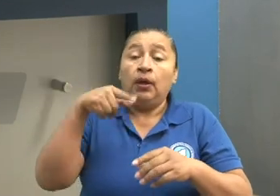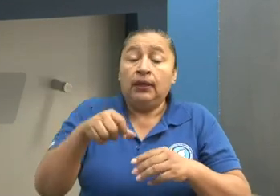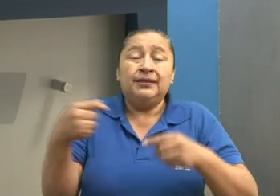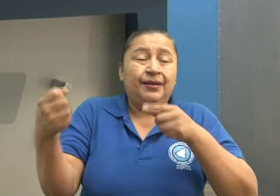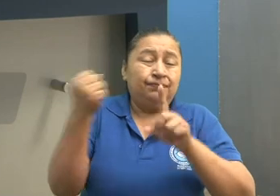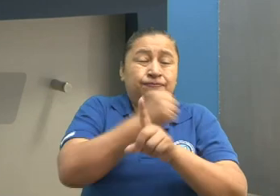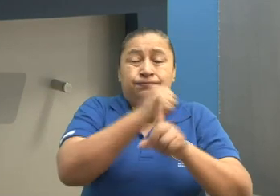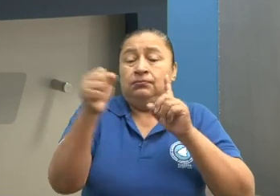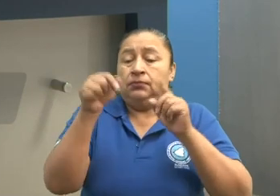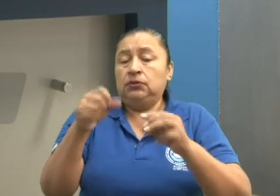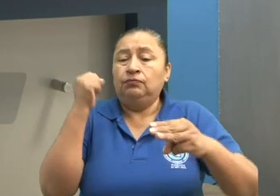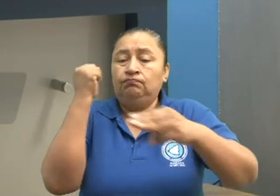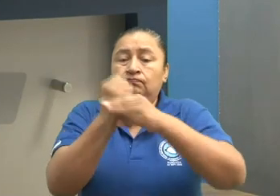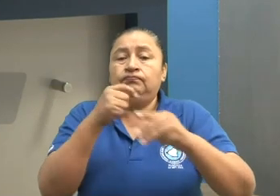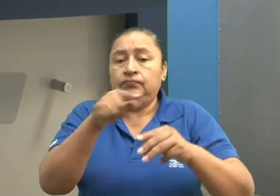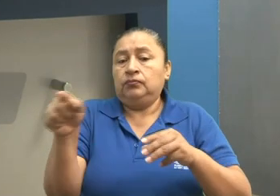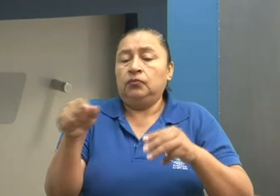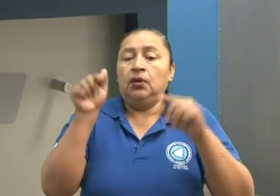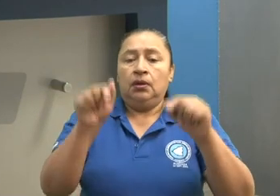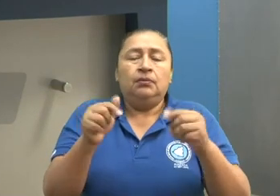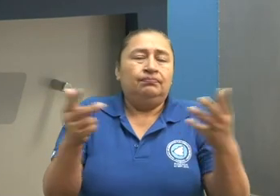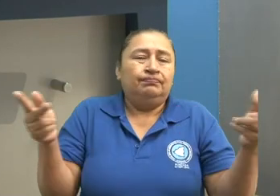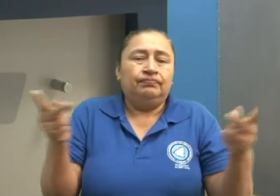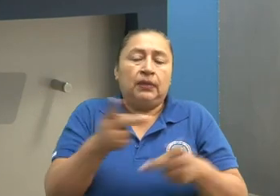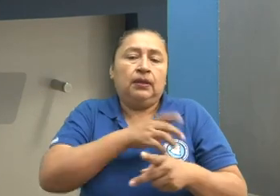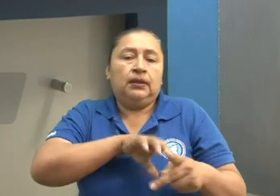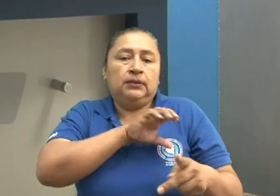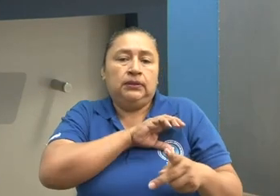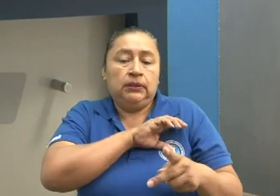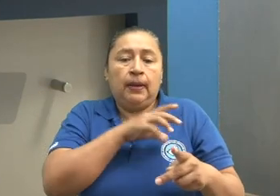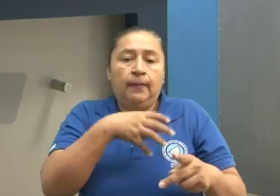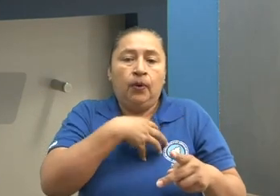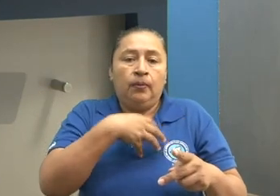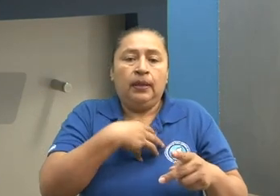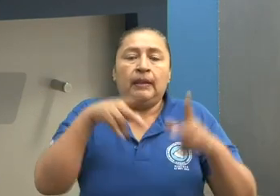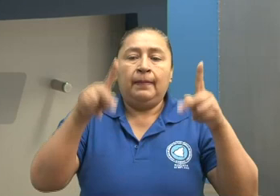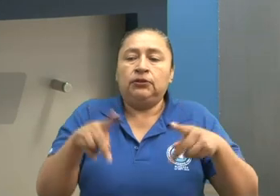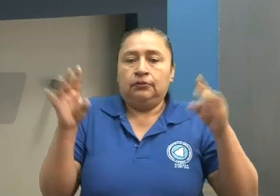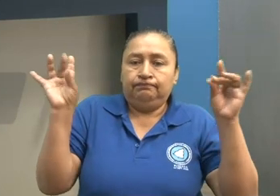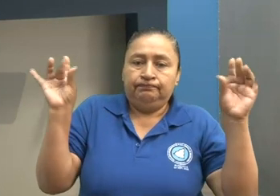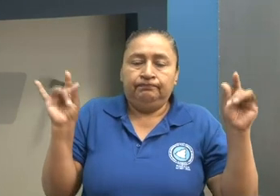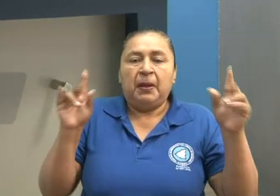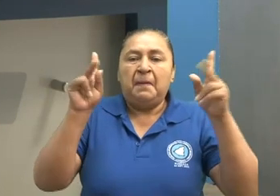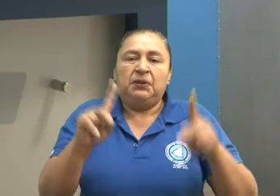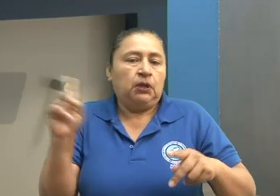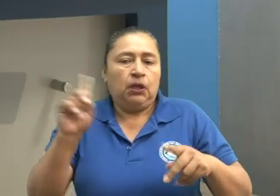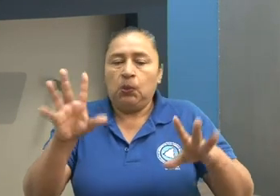esa guerra, esos golpes es, digamos, característica de los oligarcas, de los